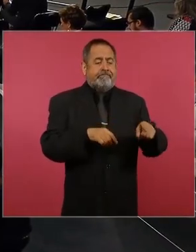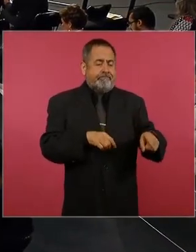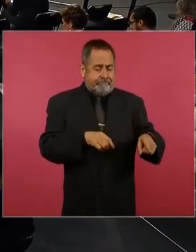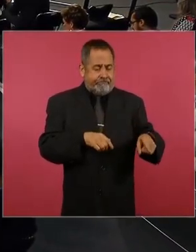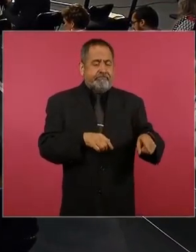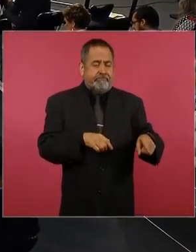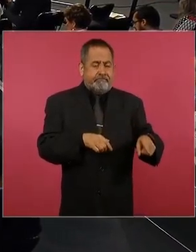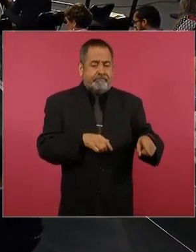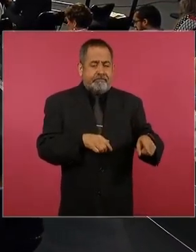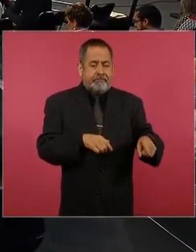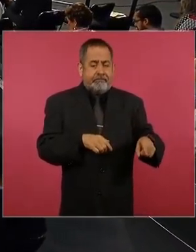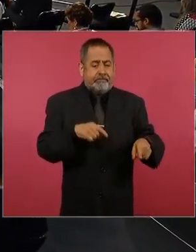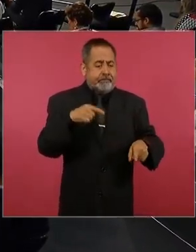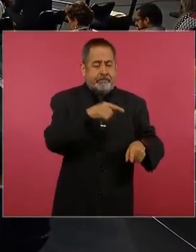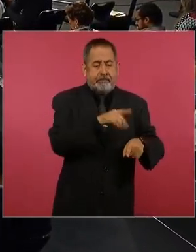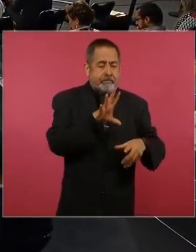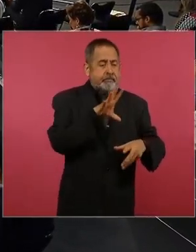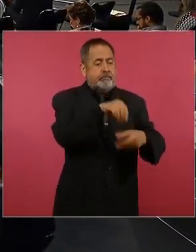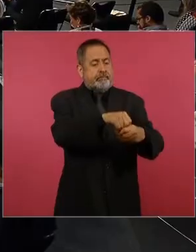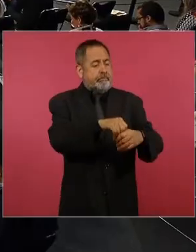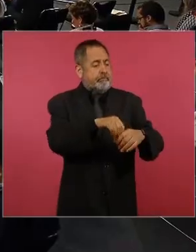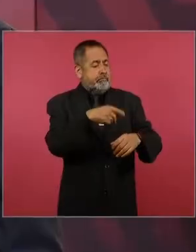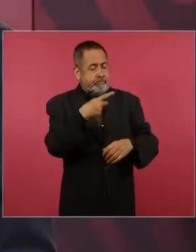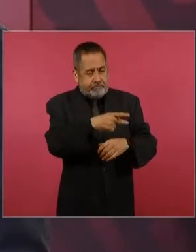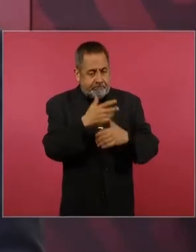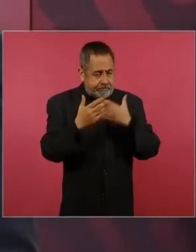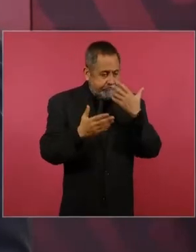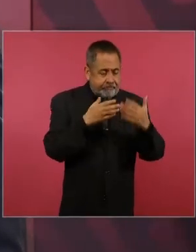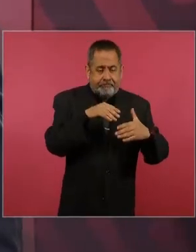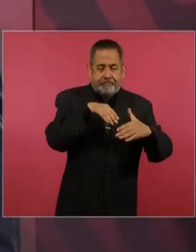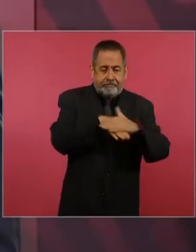su vida